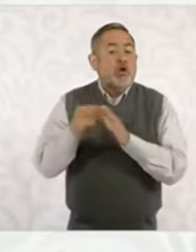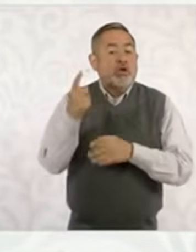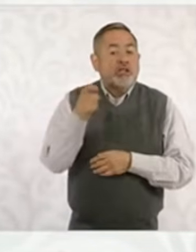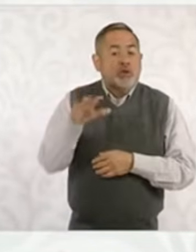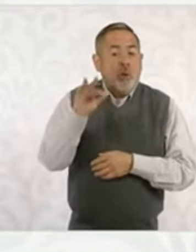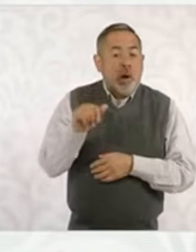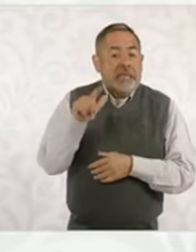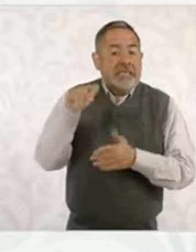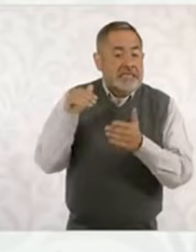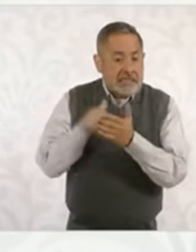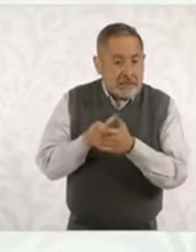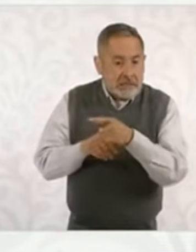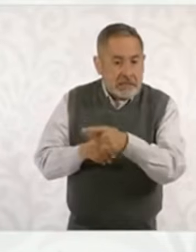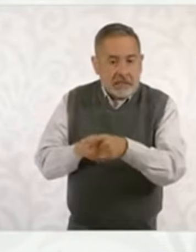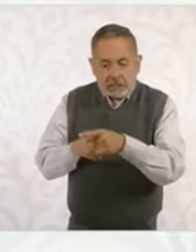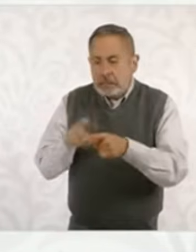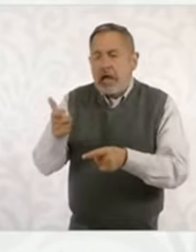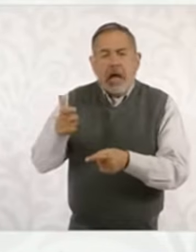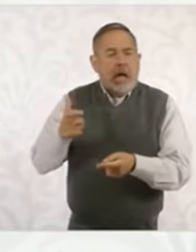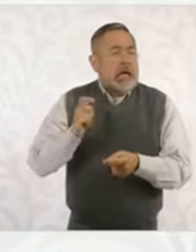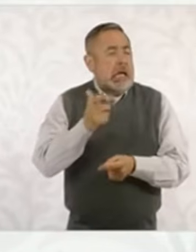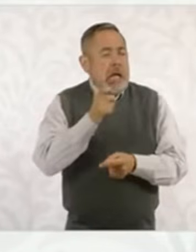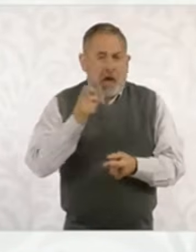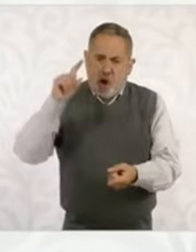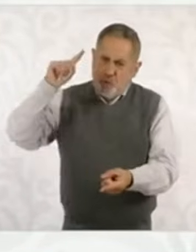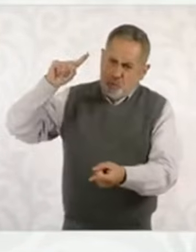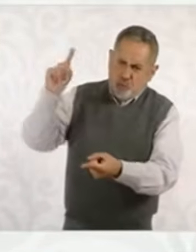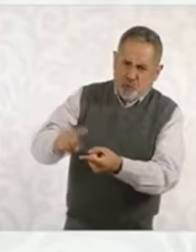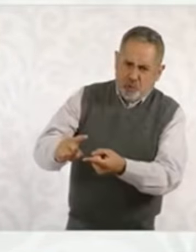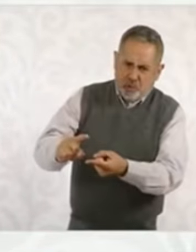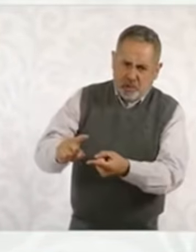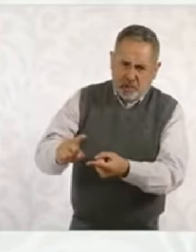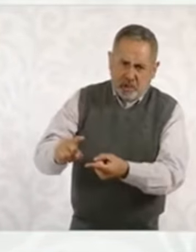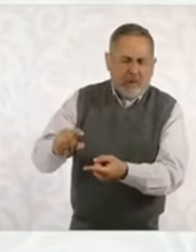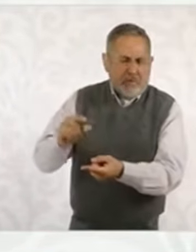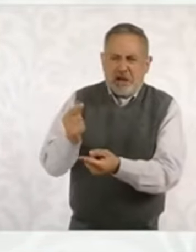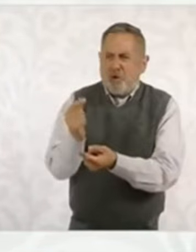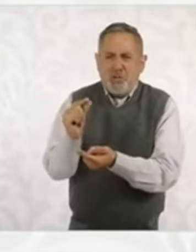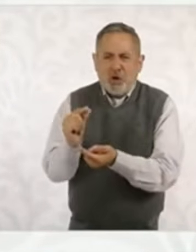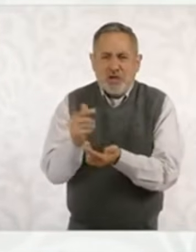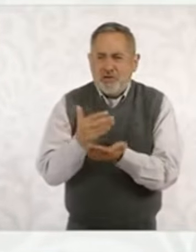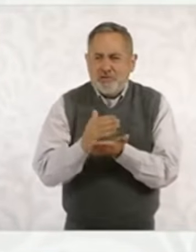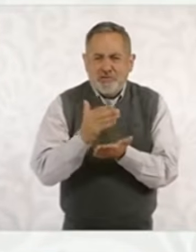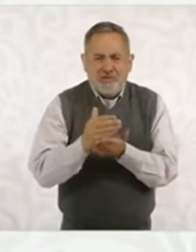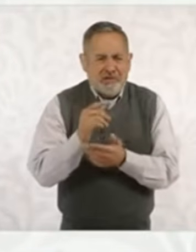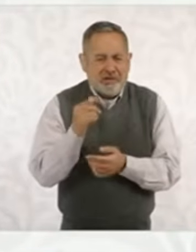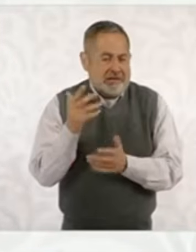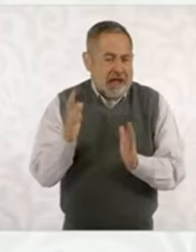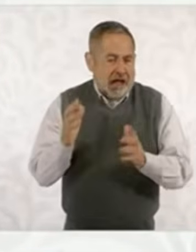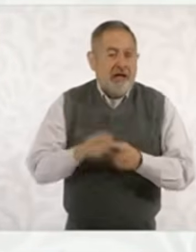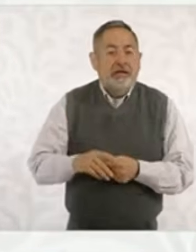1.147.000 tuvieron una reducción de saldo inmediata y